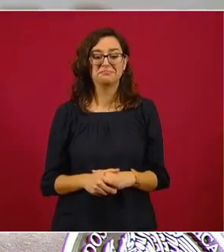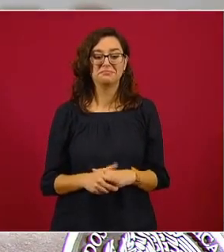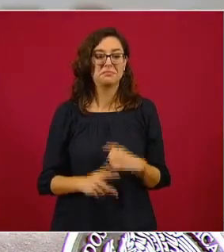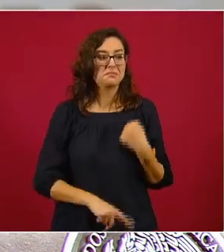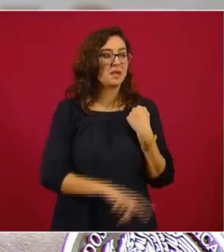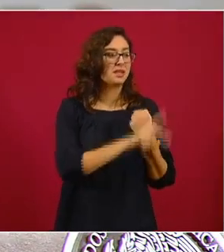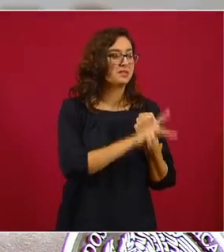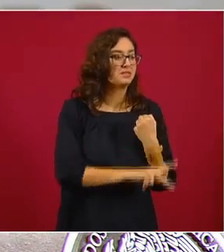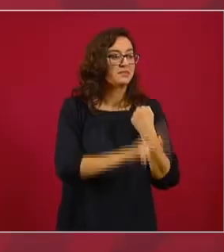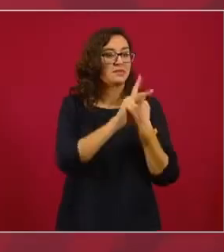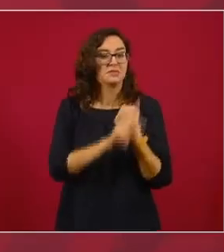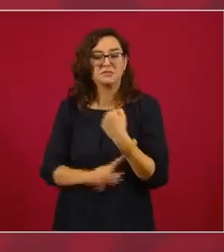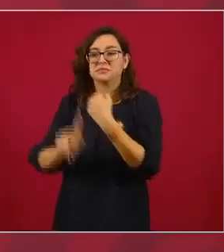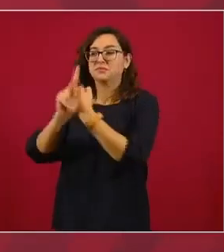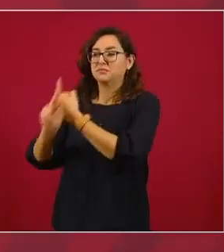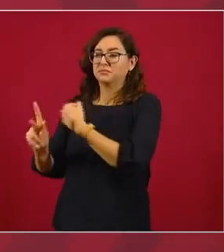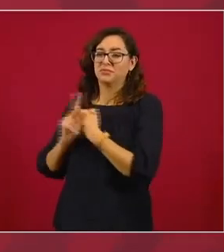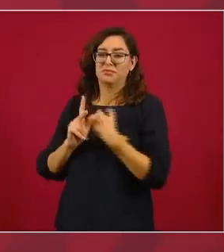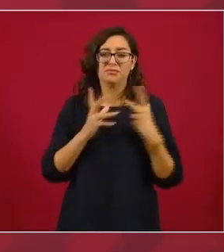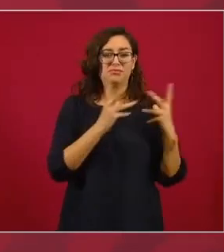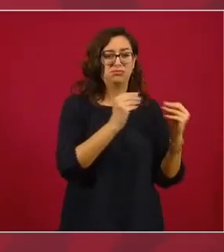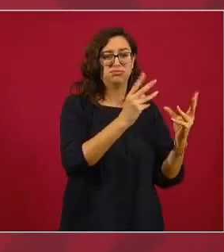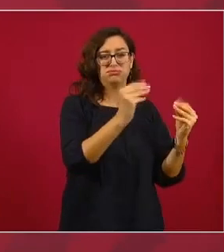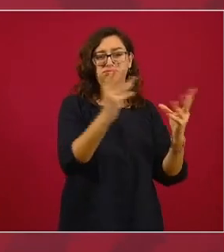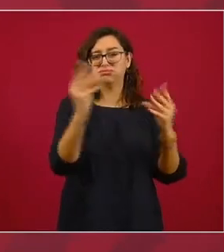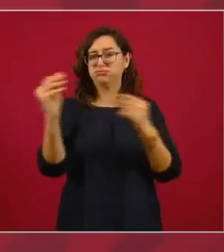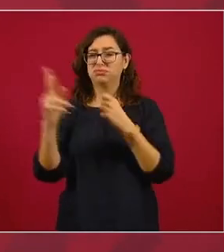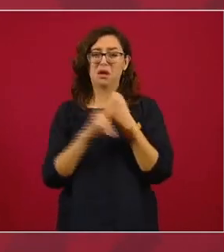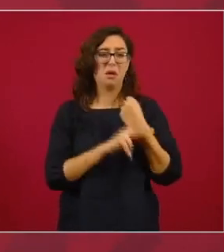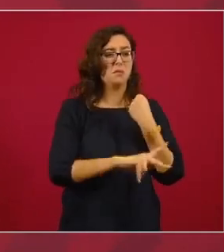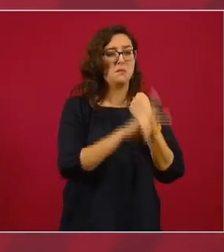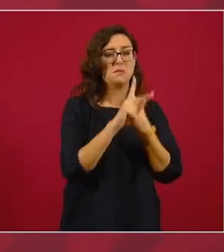varios países, a muchos países del mundo,